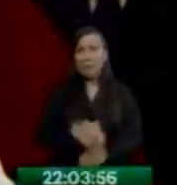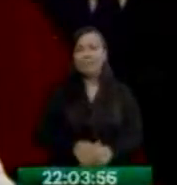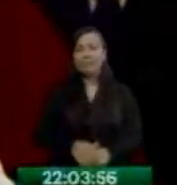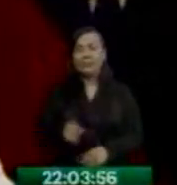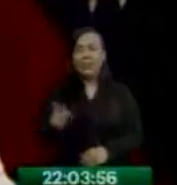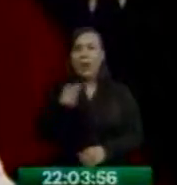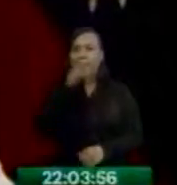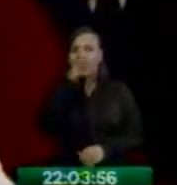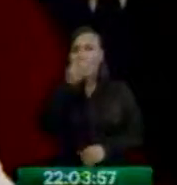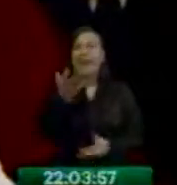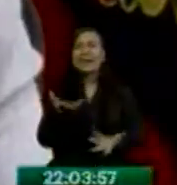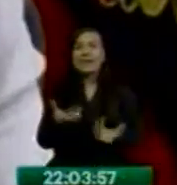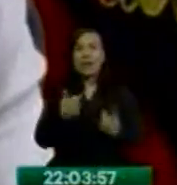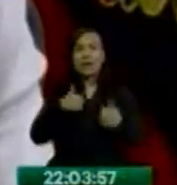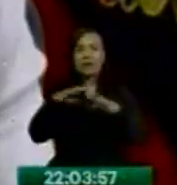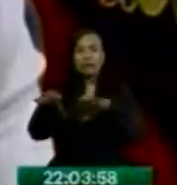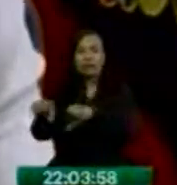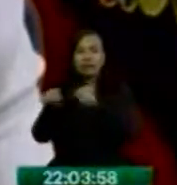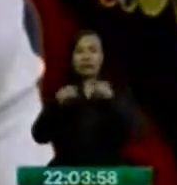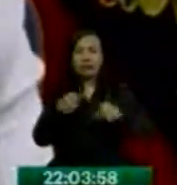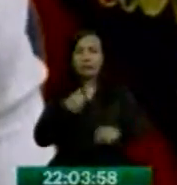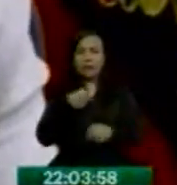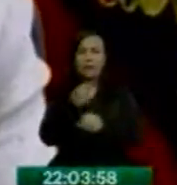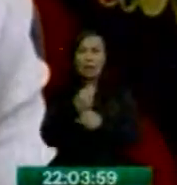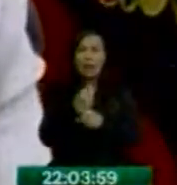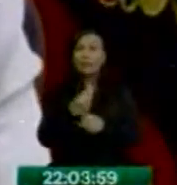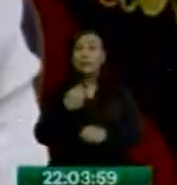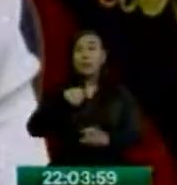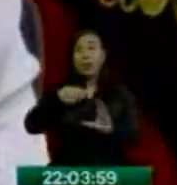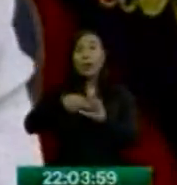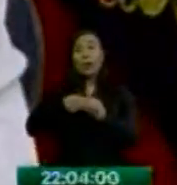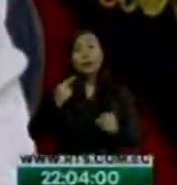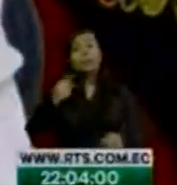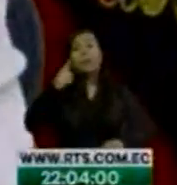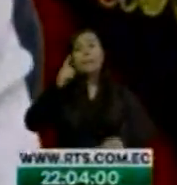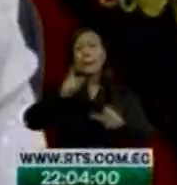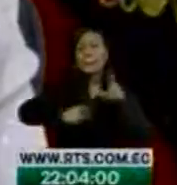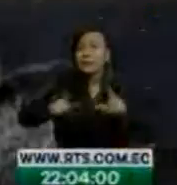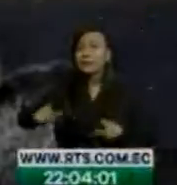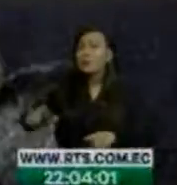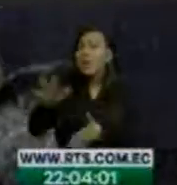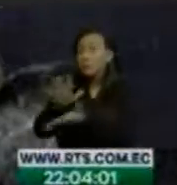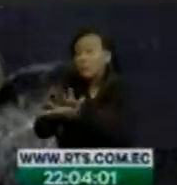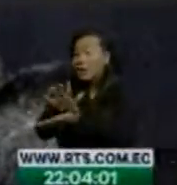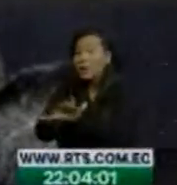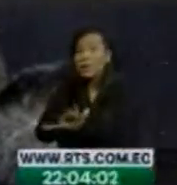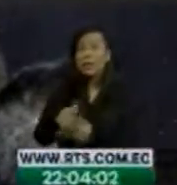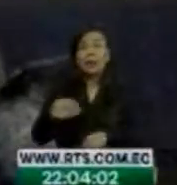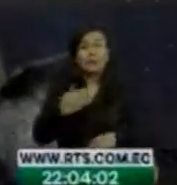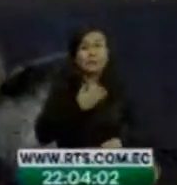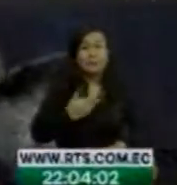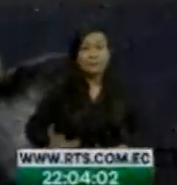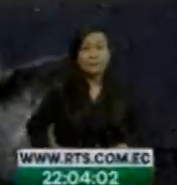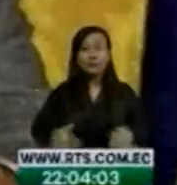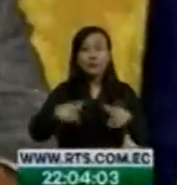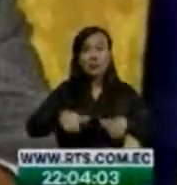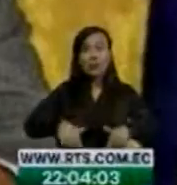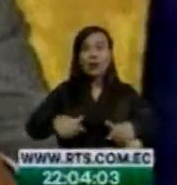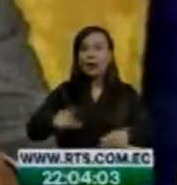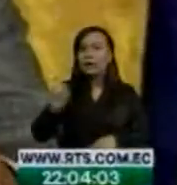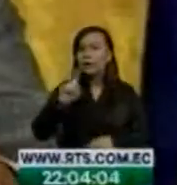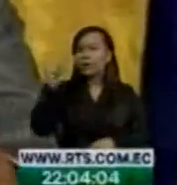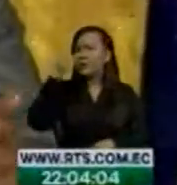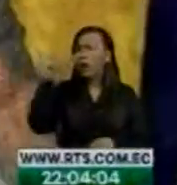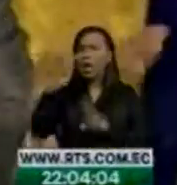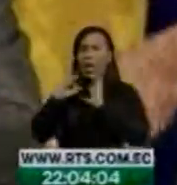canallada es por el cargo que ocupo. Que su renuncia busca abonar para la tranquilidad del país, que el presidente Lenín Moreno no merece vivir en medio